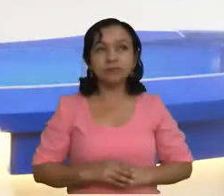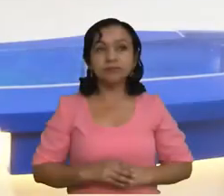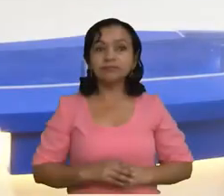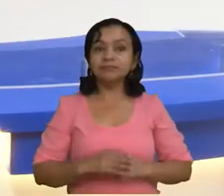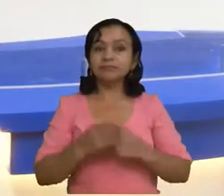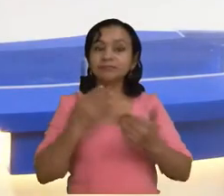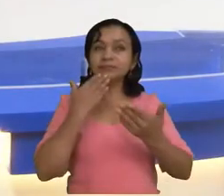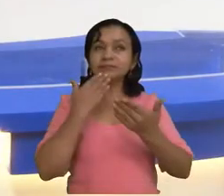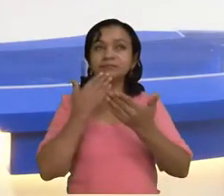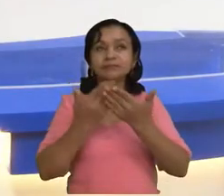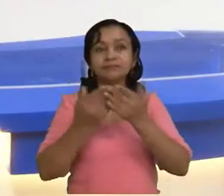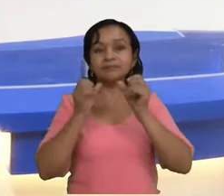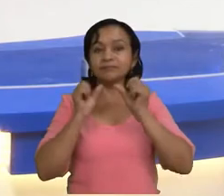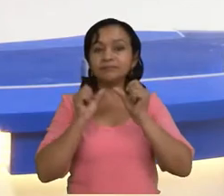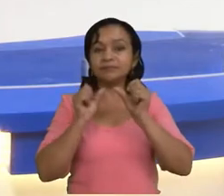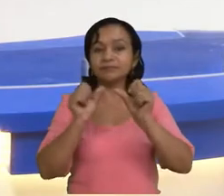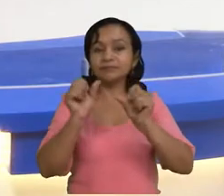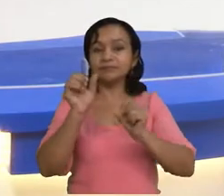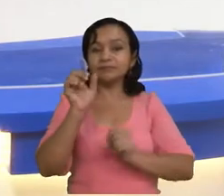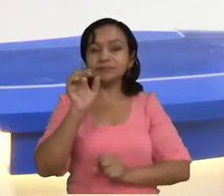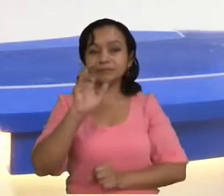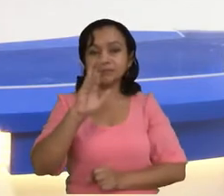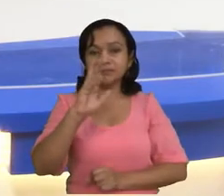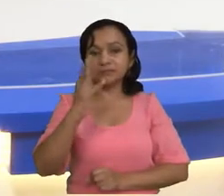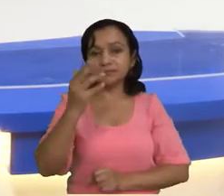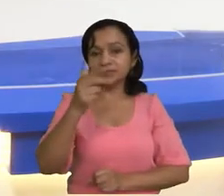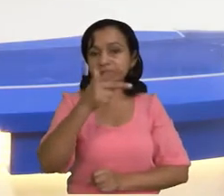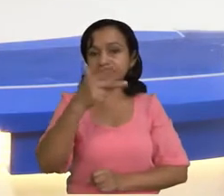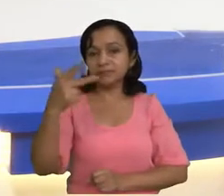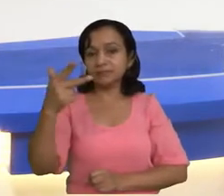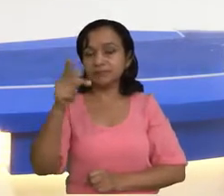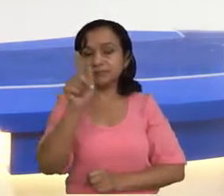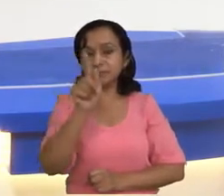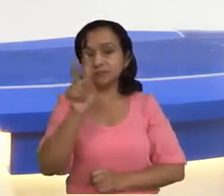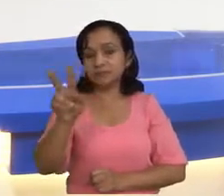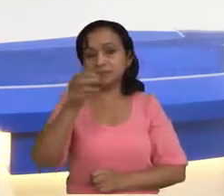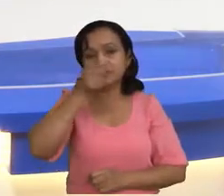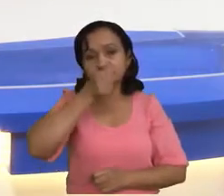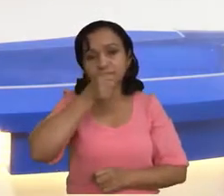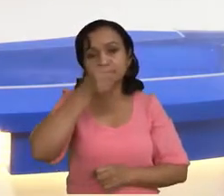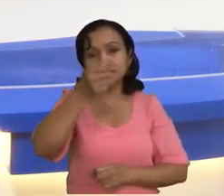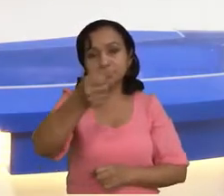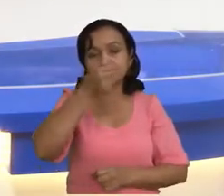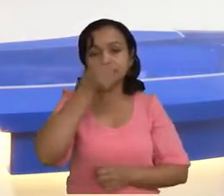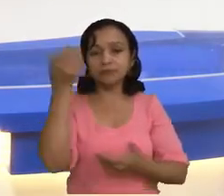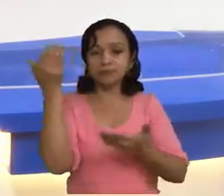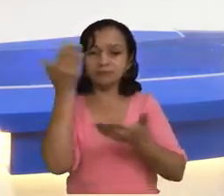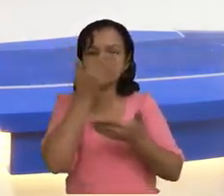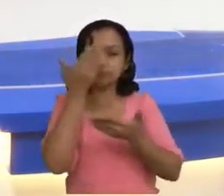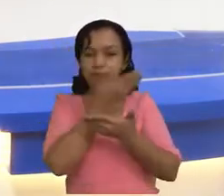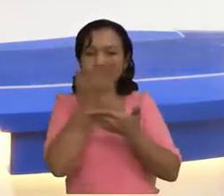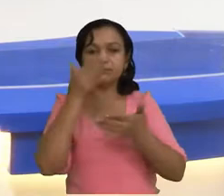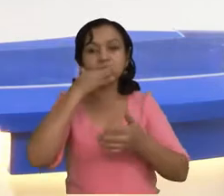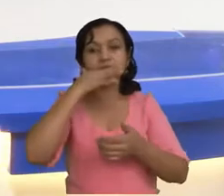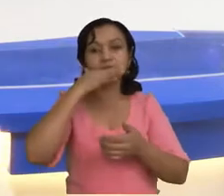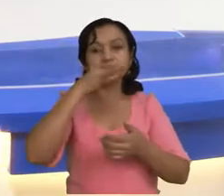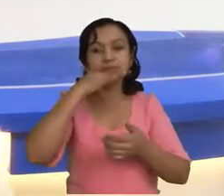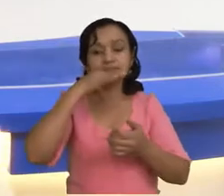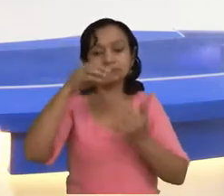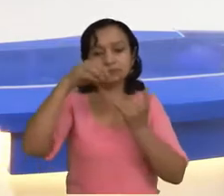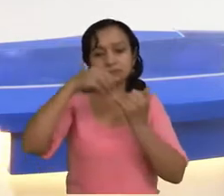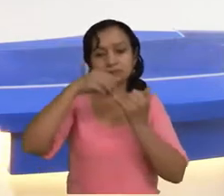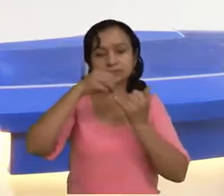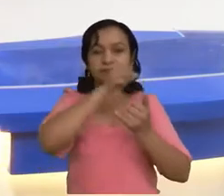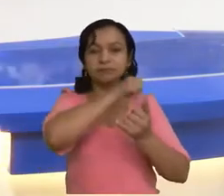Gracias por continuar viendo Noticias Asamblea TV. Continuamos con las informaciones. Estudiantes de idioma del Tecnológico Nacional realizan